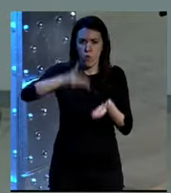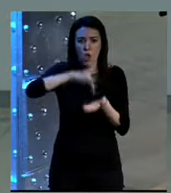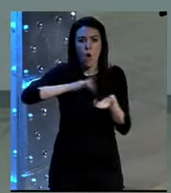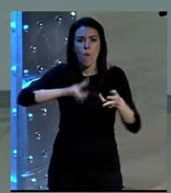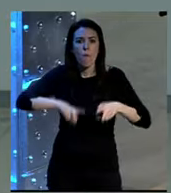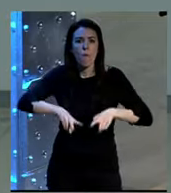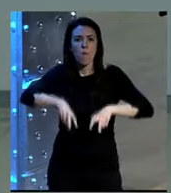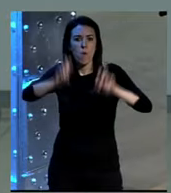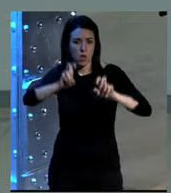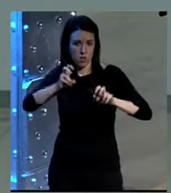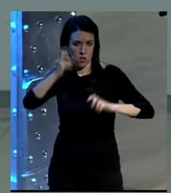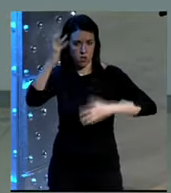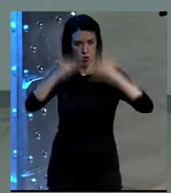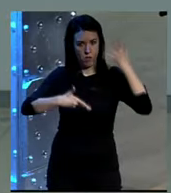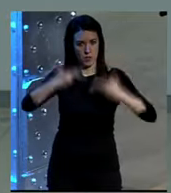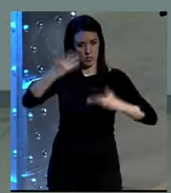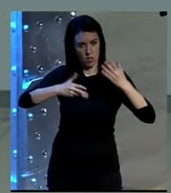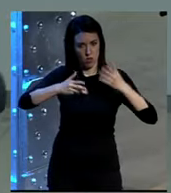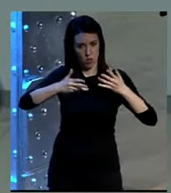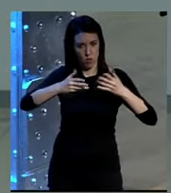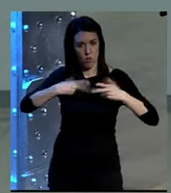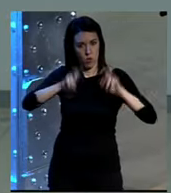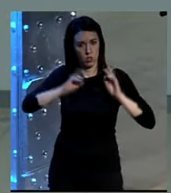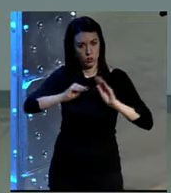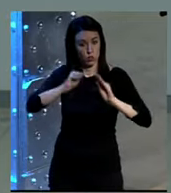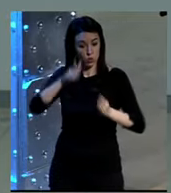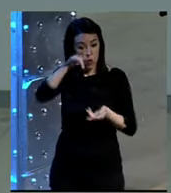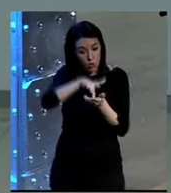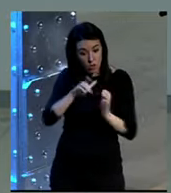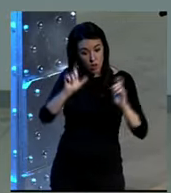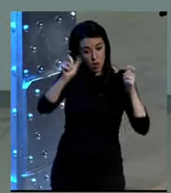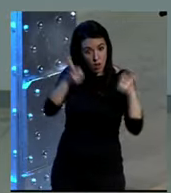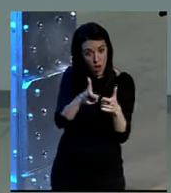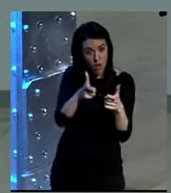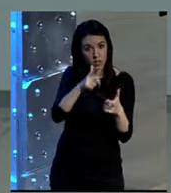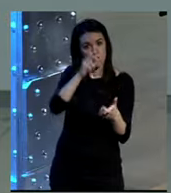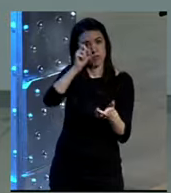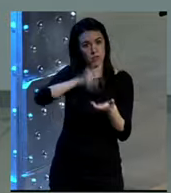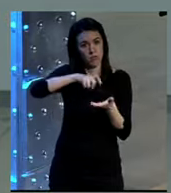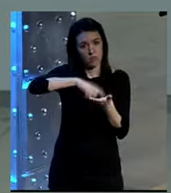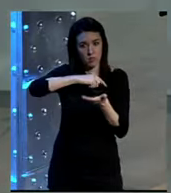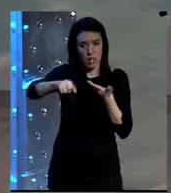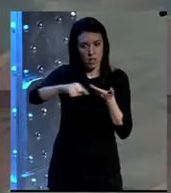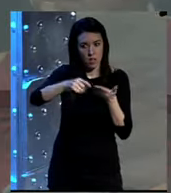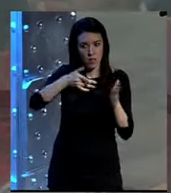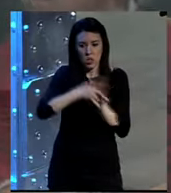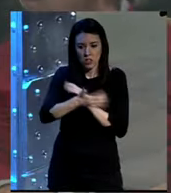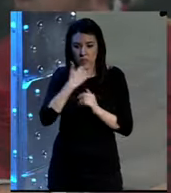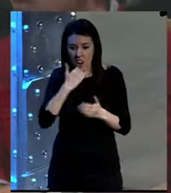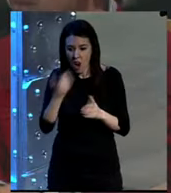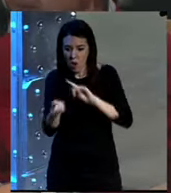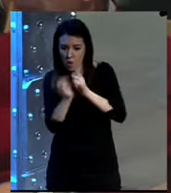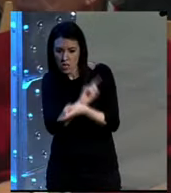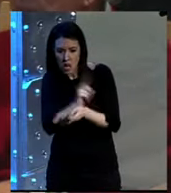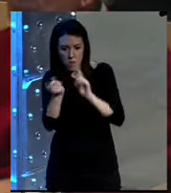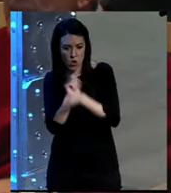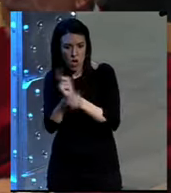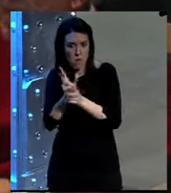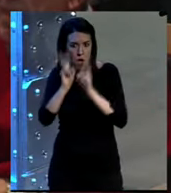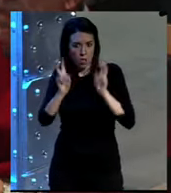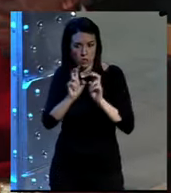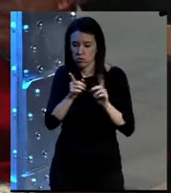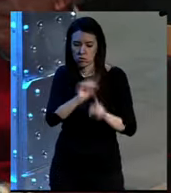modernización de la administración. Pero el cuerpo fue en sí mismo, estuvo por encima de esos movimientos de cesantes